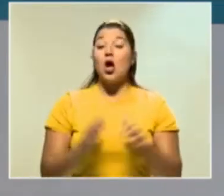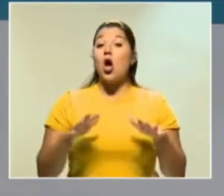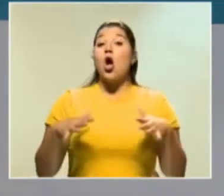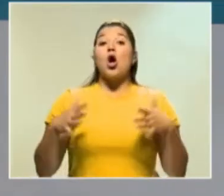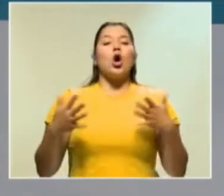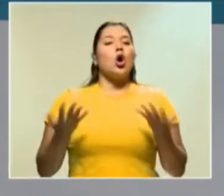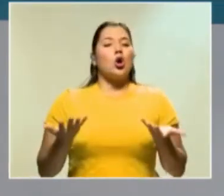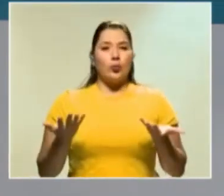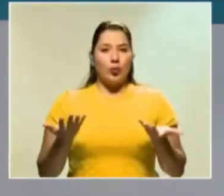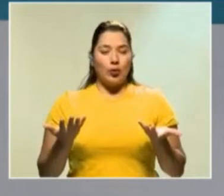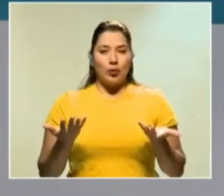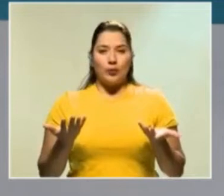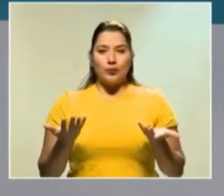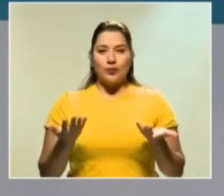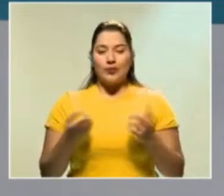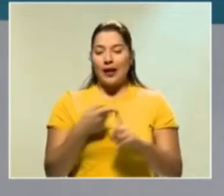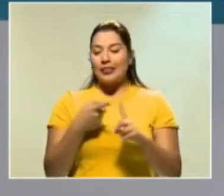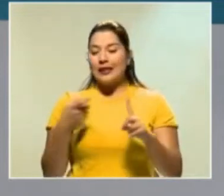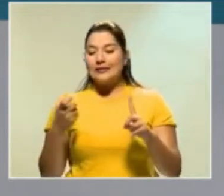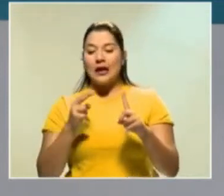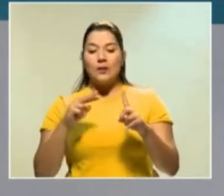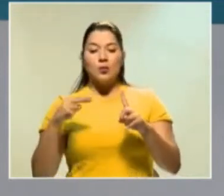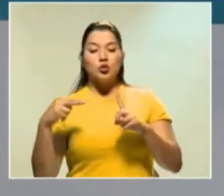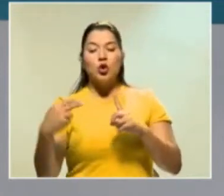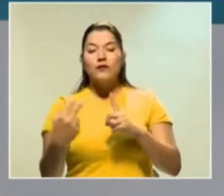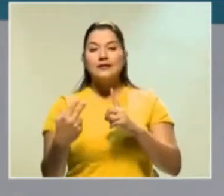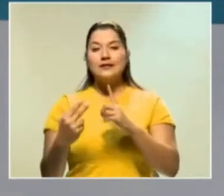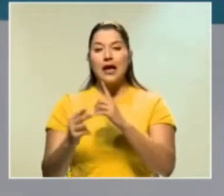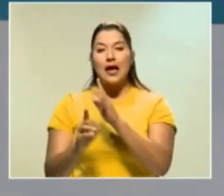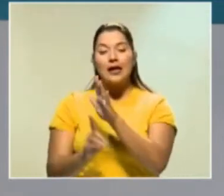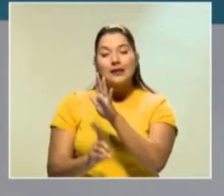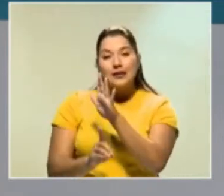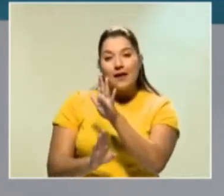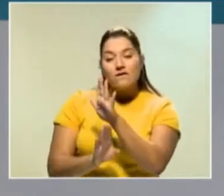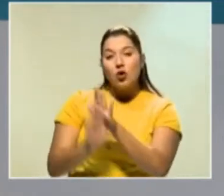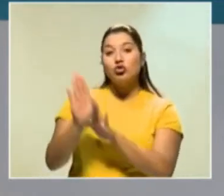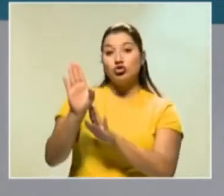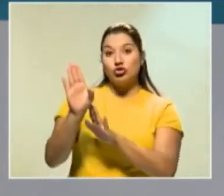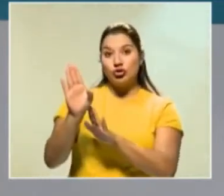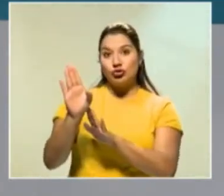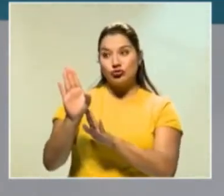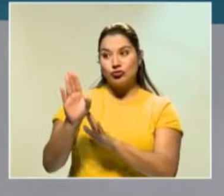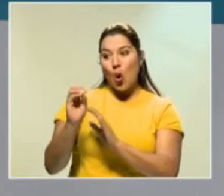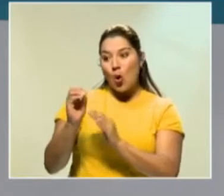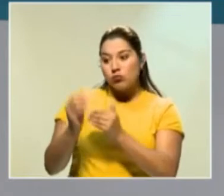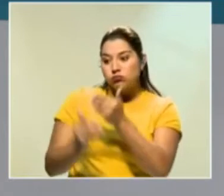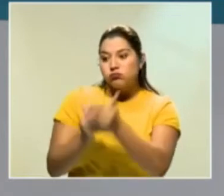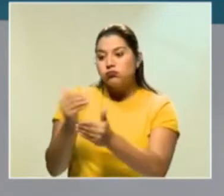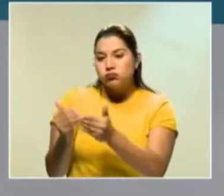¿Cómo en términos de la evolución del conflicto, da la impresión de